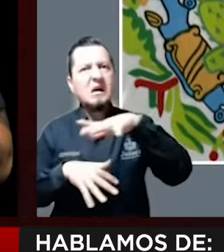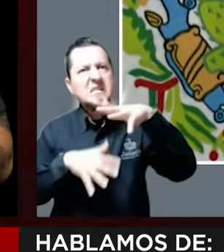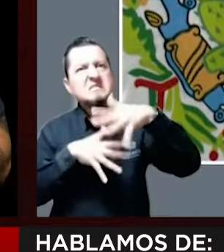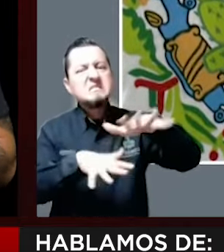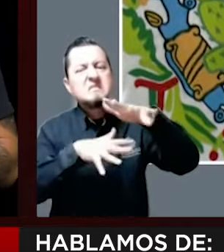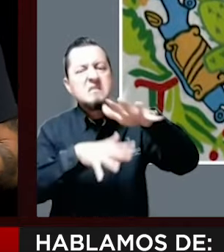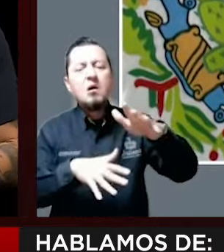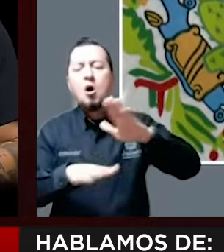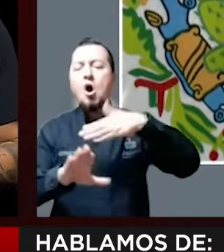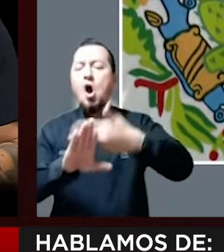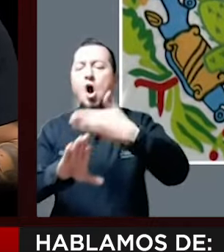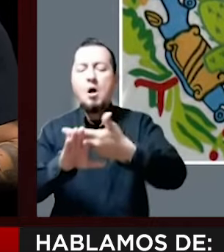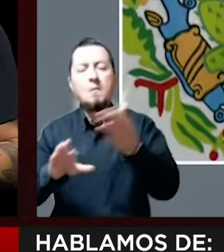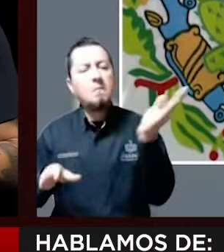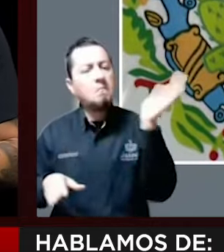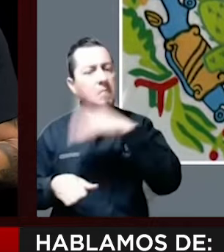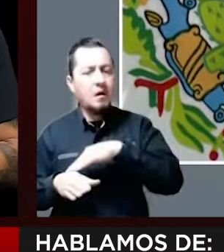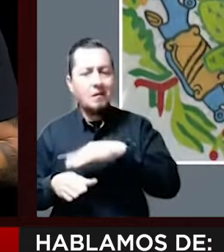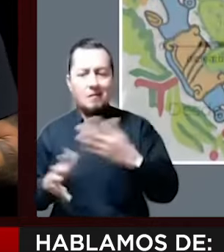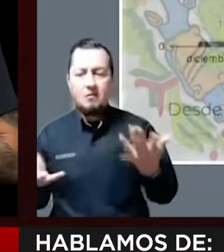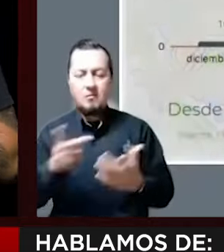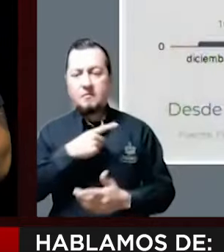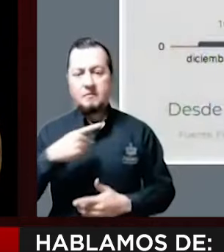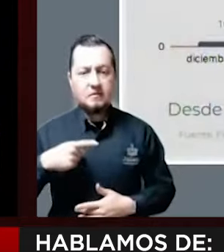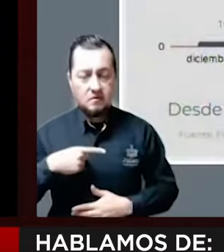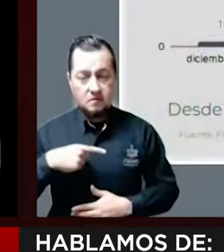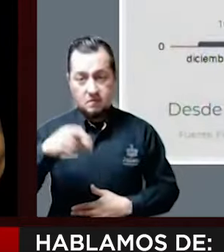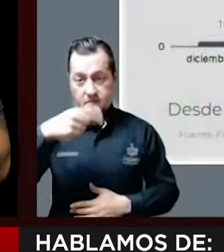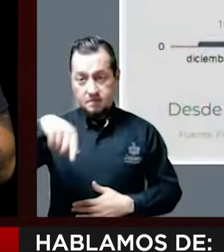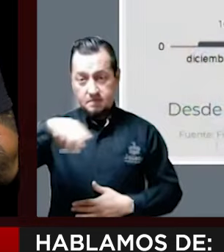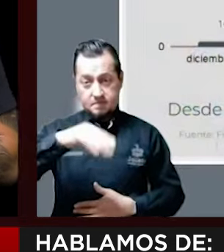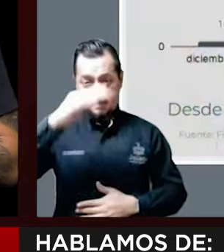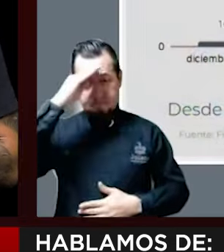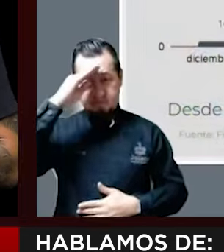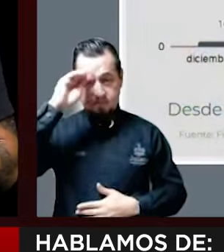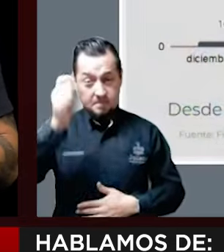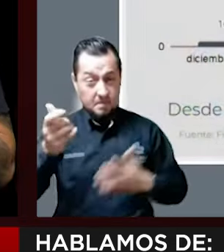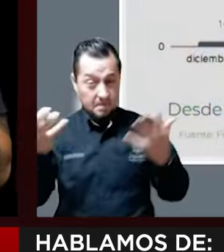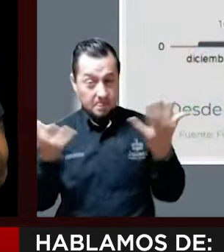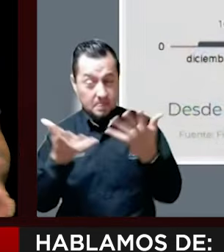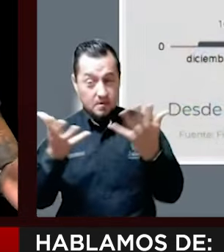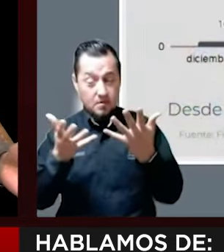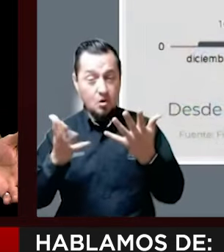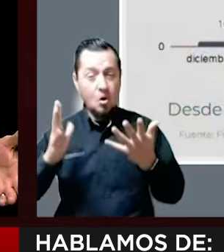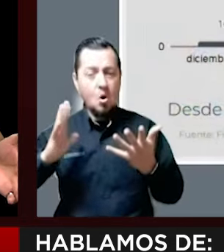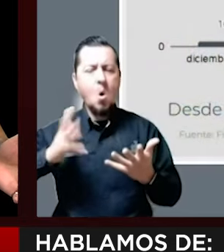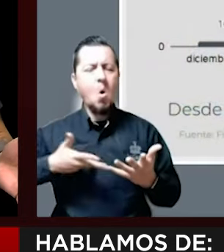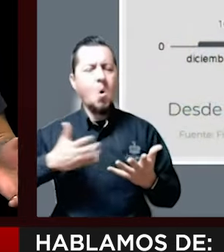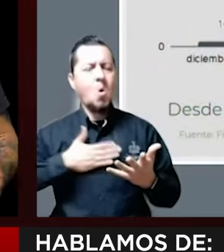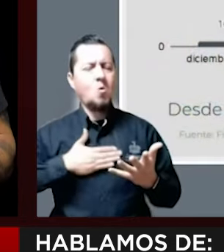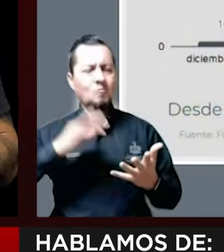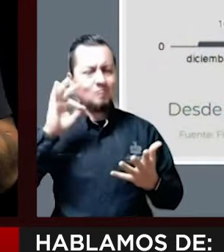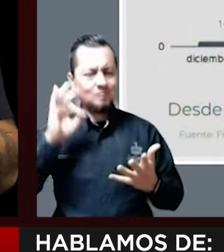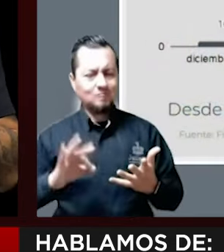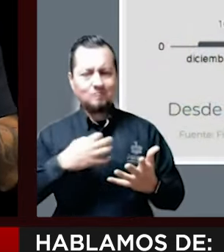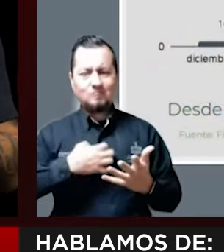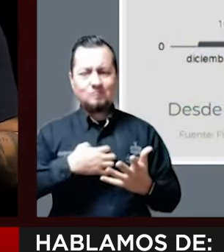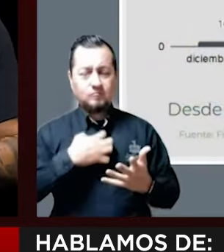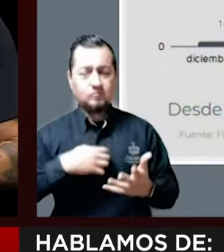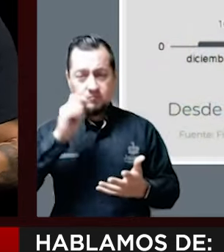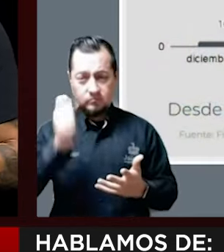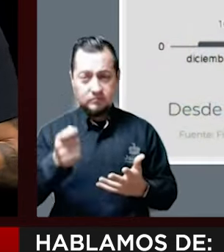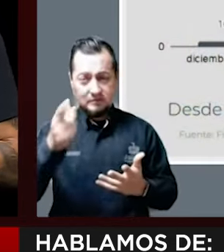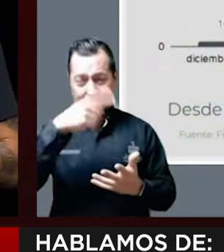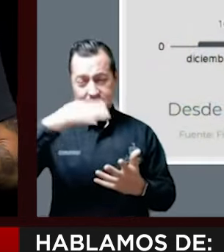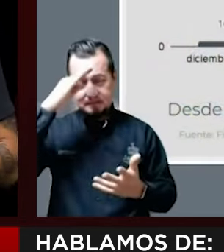batalla, contra la inseguridad. Que la incidencia en delitos reduzca porcentualmente, claro que es una buena noticia y debe